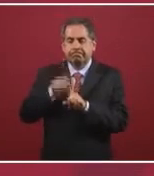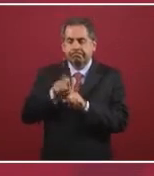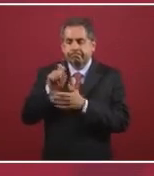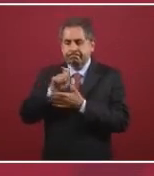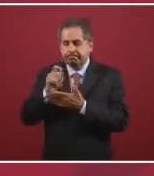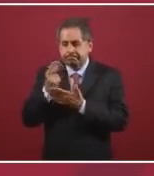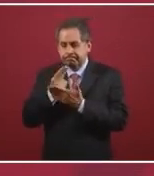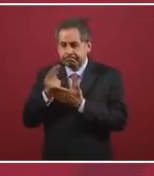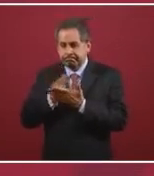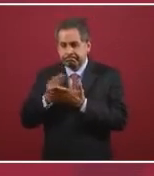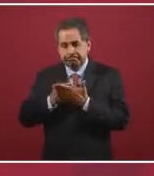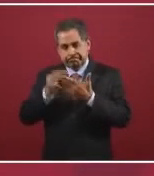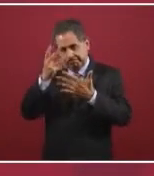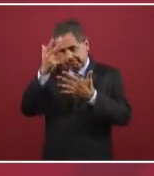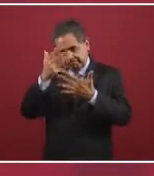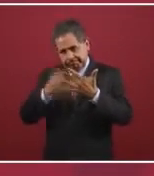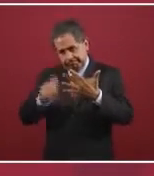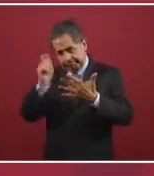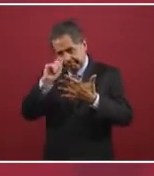y